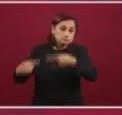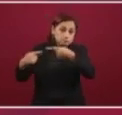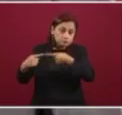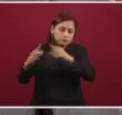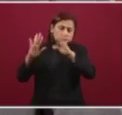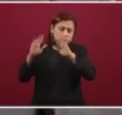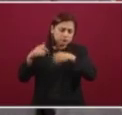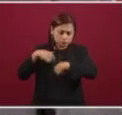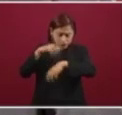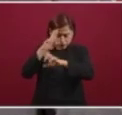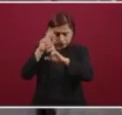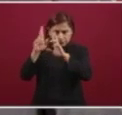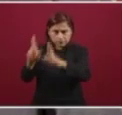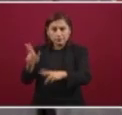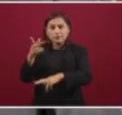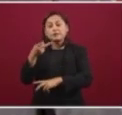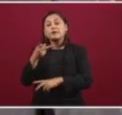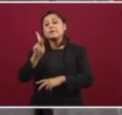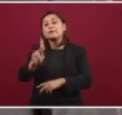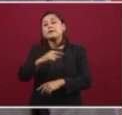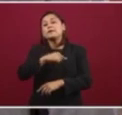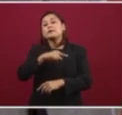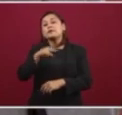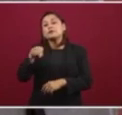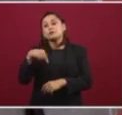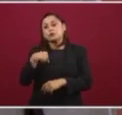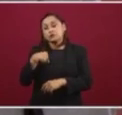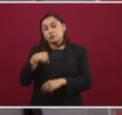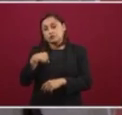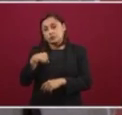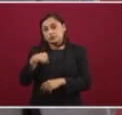nosotros no